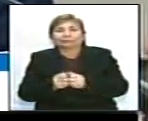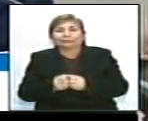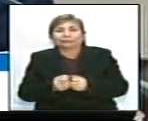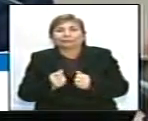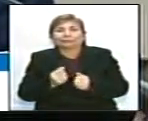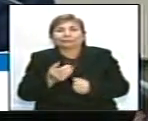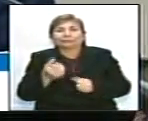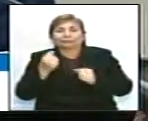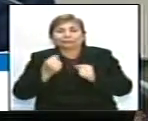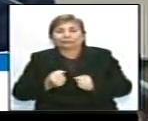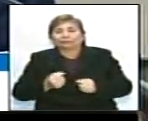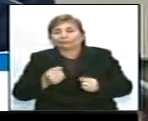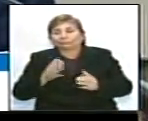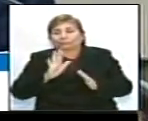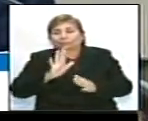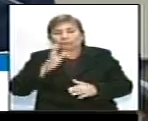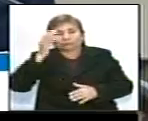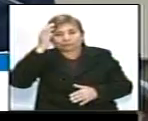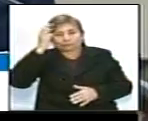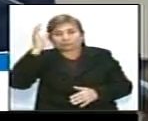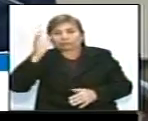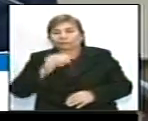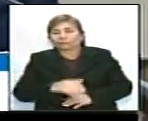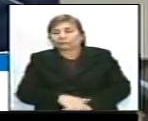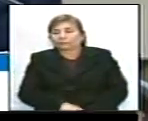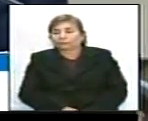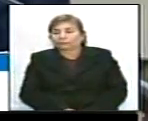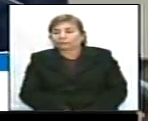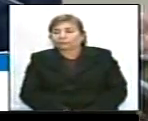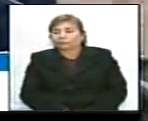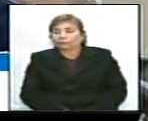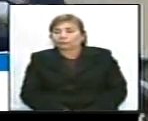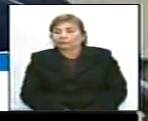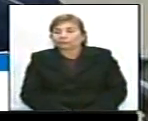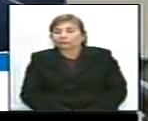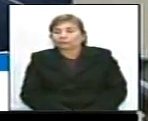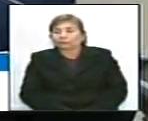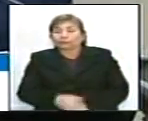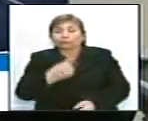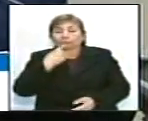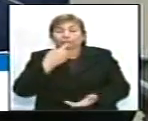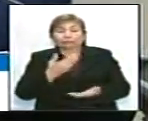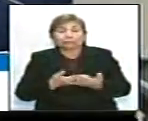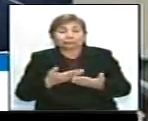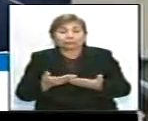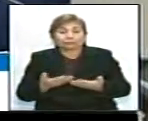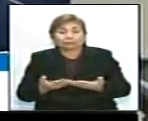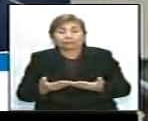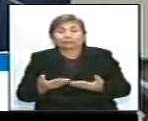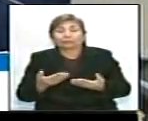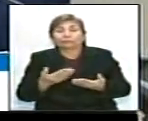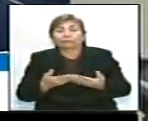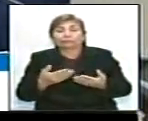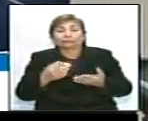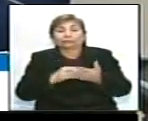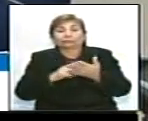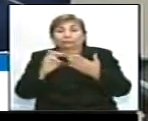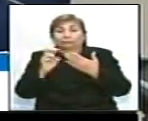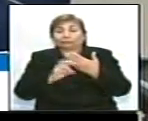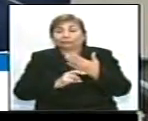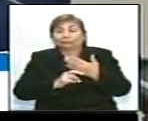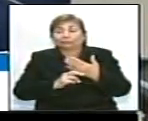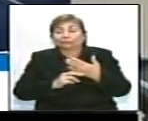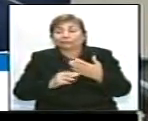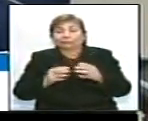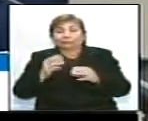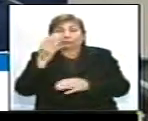para fortalecer sus capacidades. Siguiente. Y esto ha generado una serie de proyectos de restauración